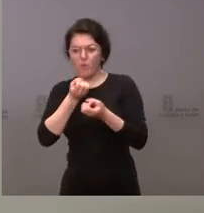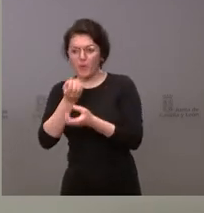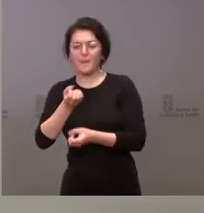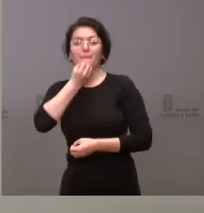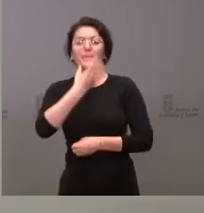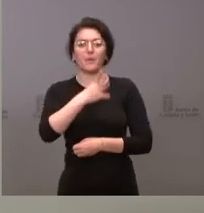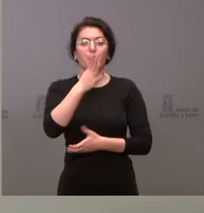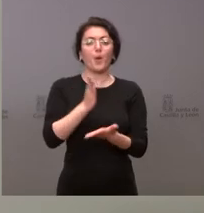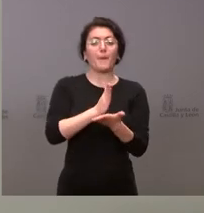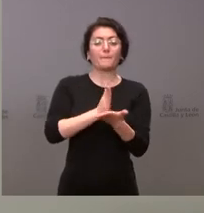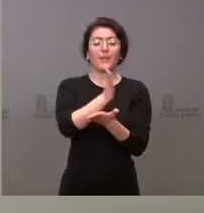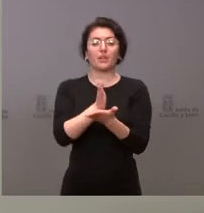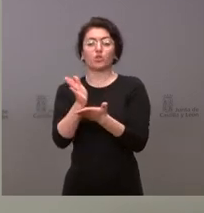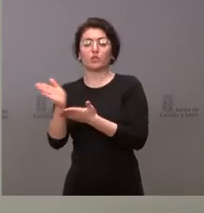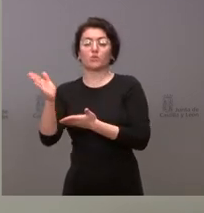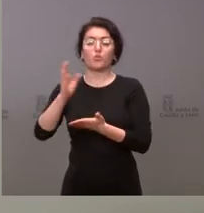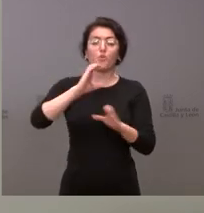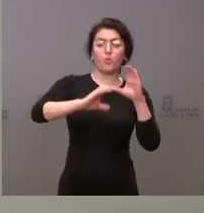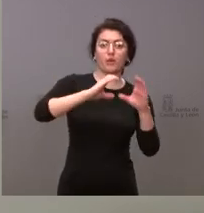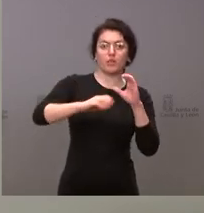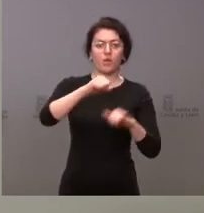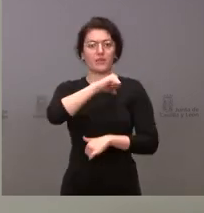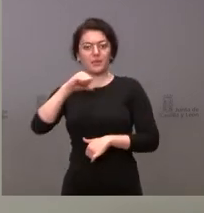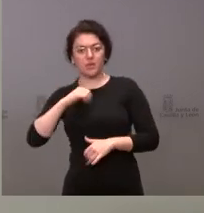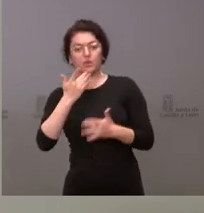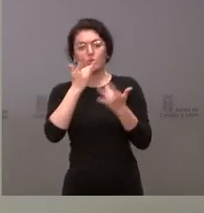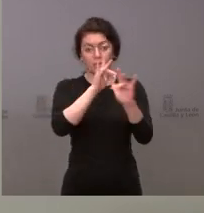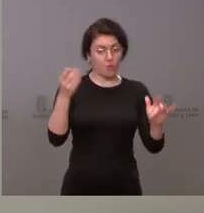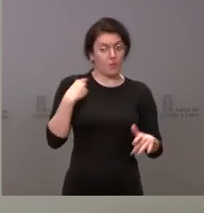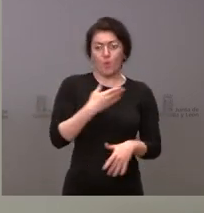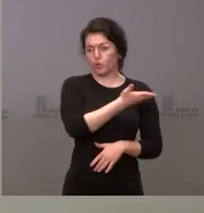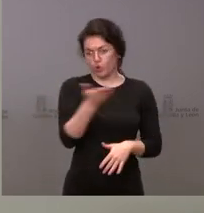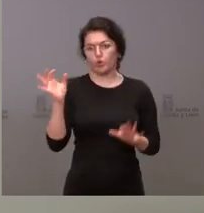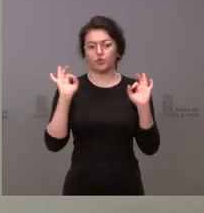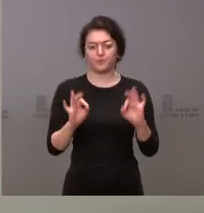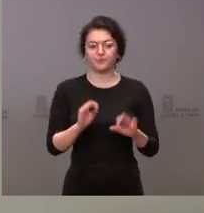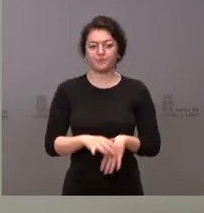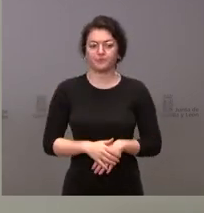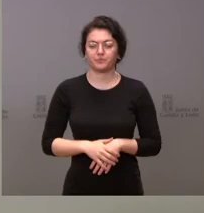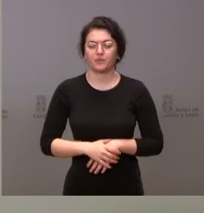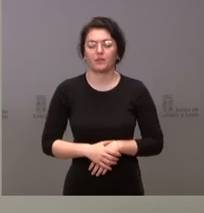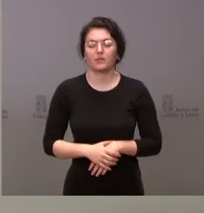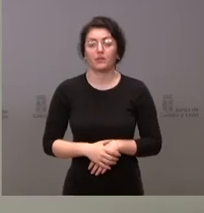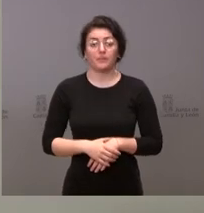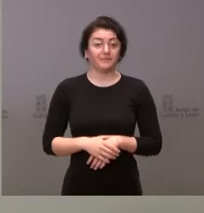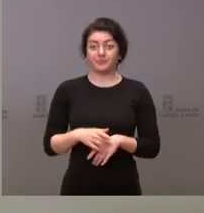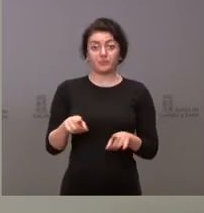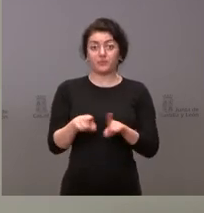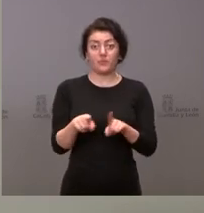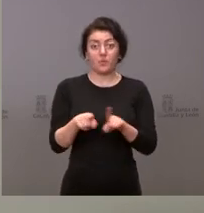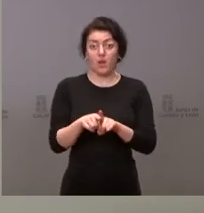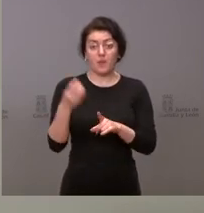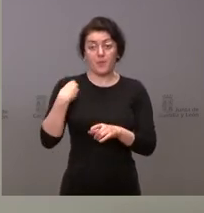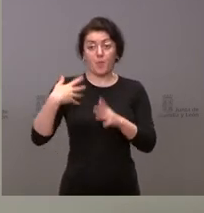comunicación independientes y objetivos como son todos ustedes a partir de ahí esa es una diferencia que seguimos manteniendo con otras administraciones